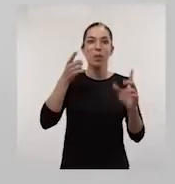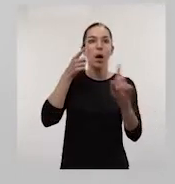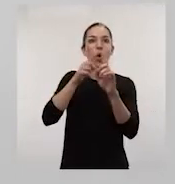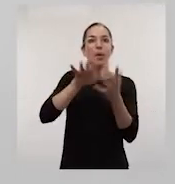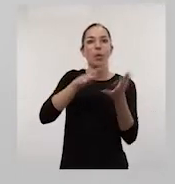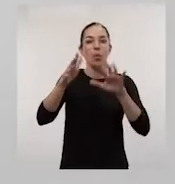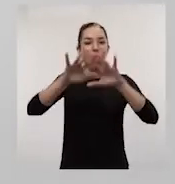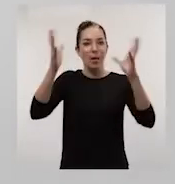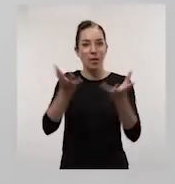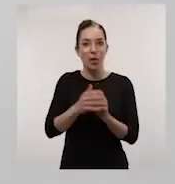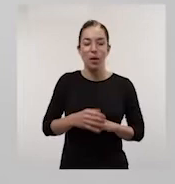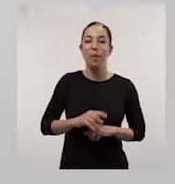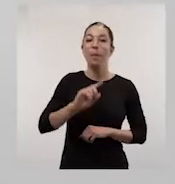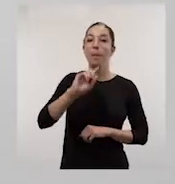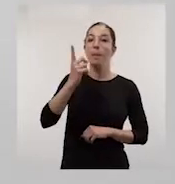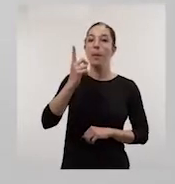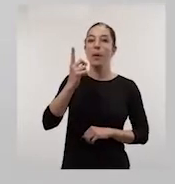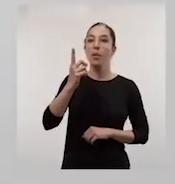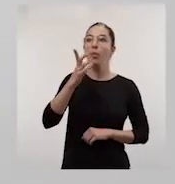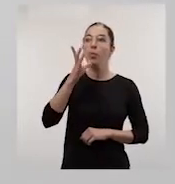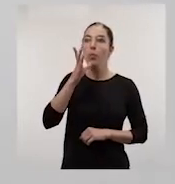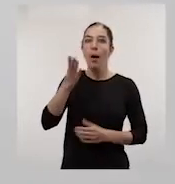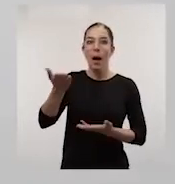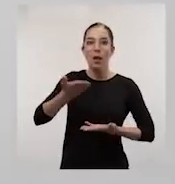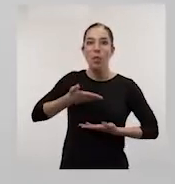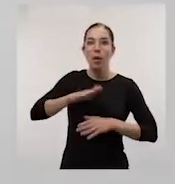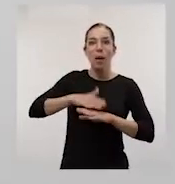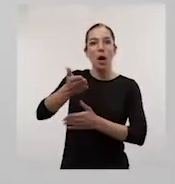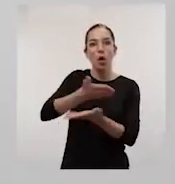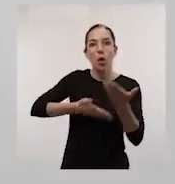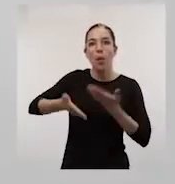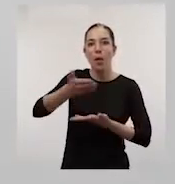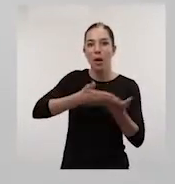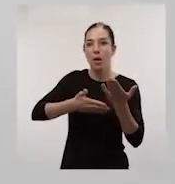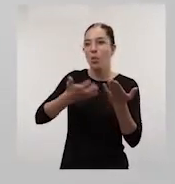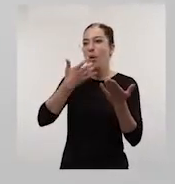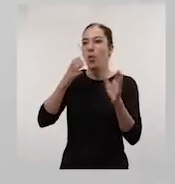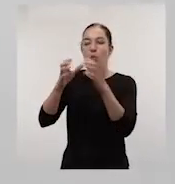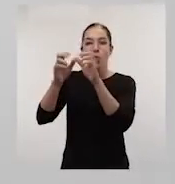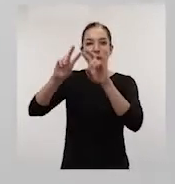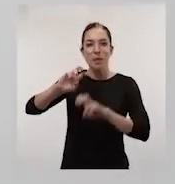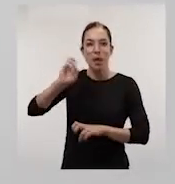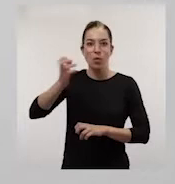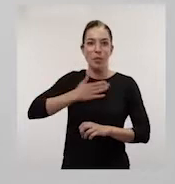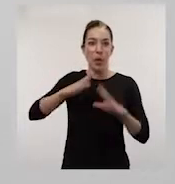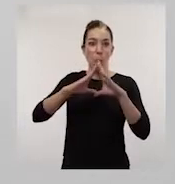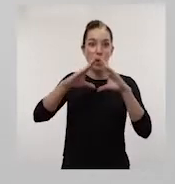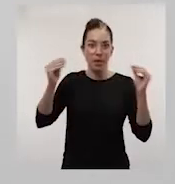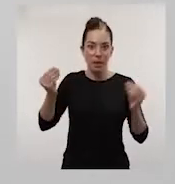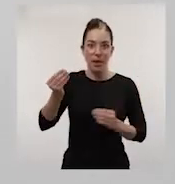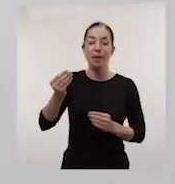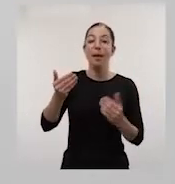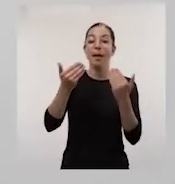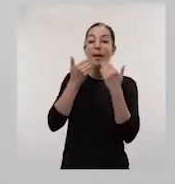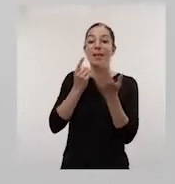investigación civil imaginaria primero he establecido colaboraciones ayudándonos a trabajar con otro el grupo de investigación de